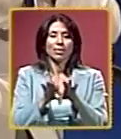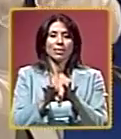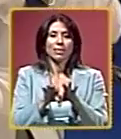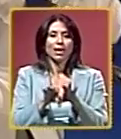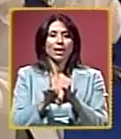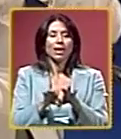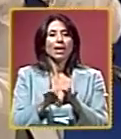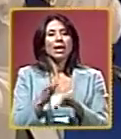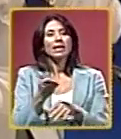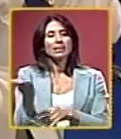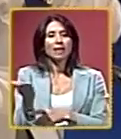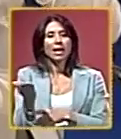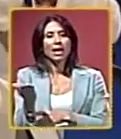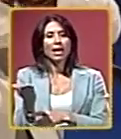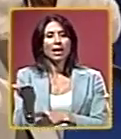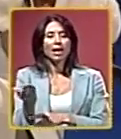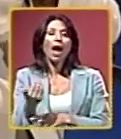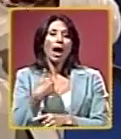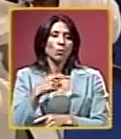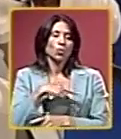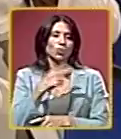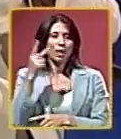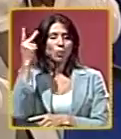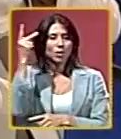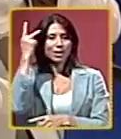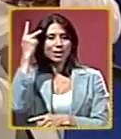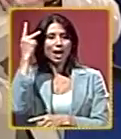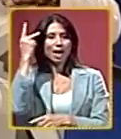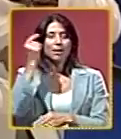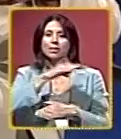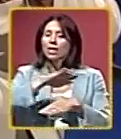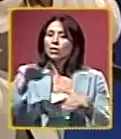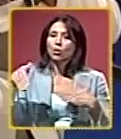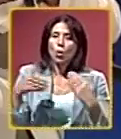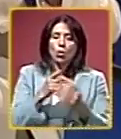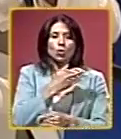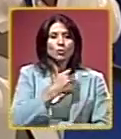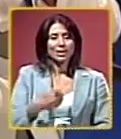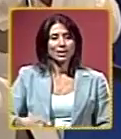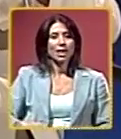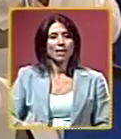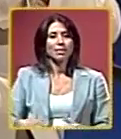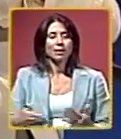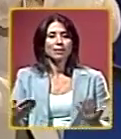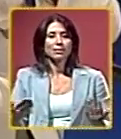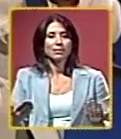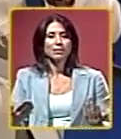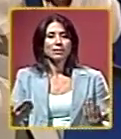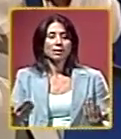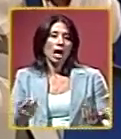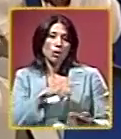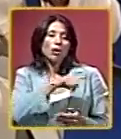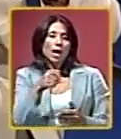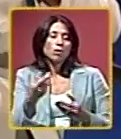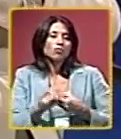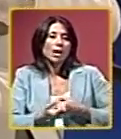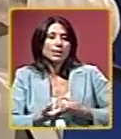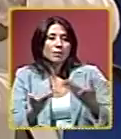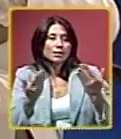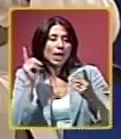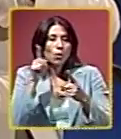este punto, es que hay voluntad política de todos los presidentes, por lo menos a lo que han expresado hasta el día de